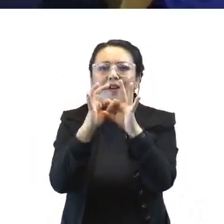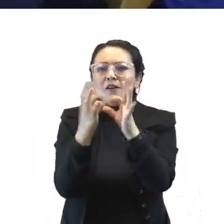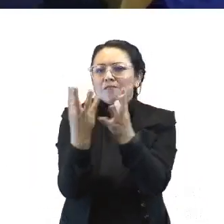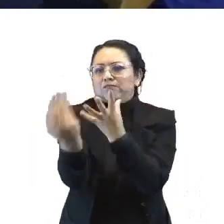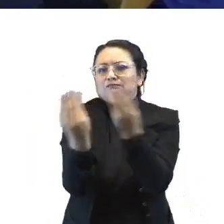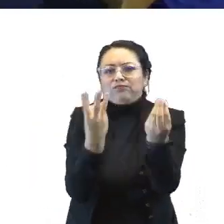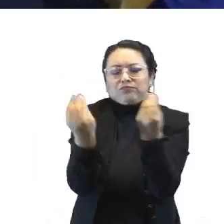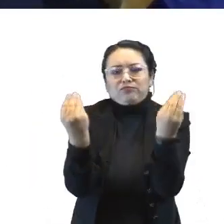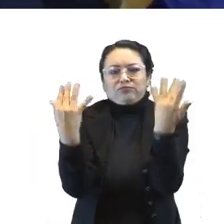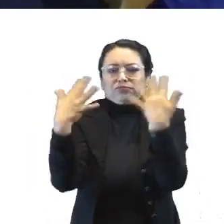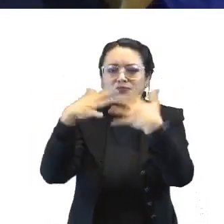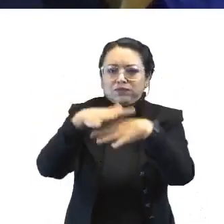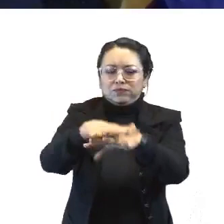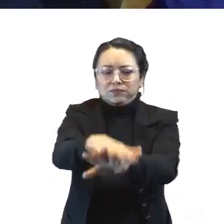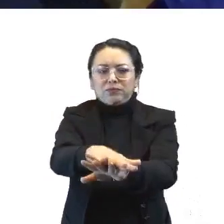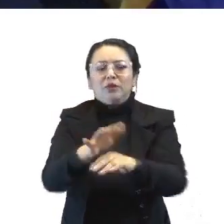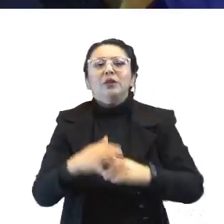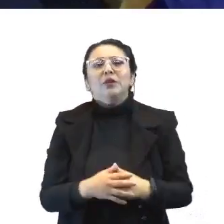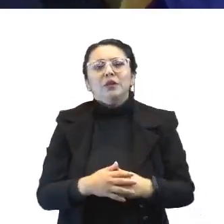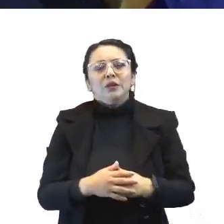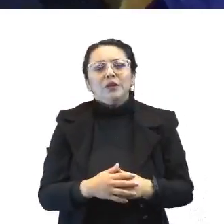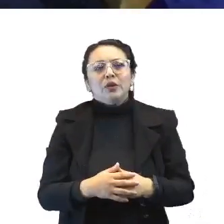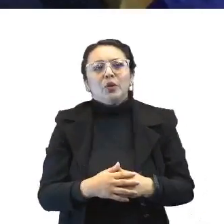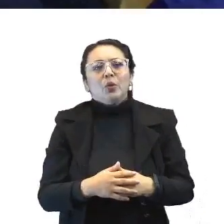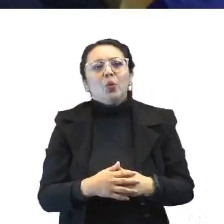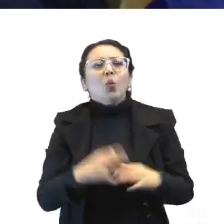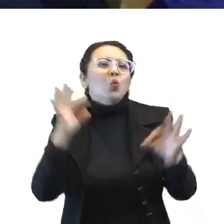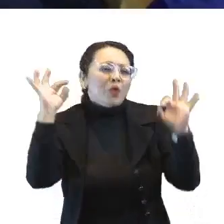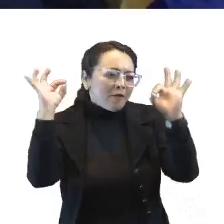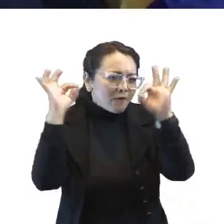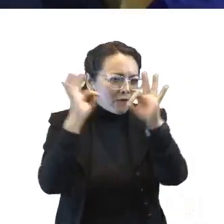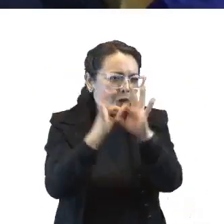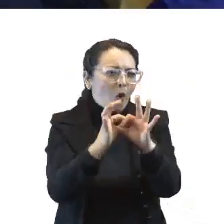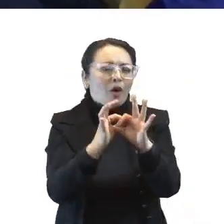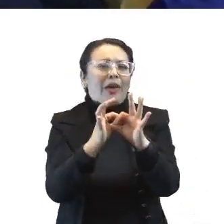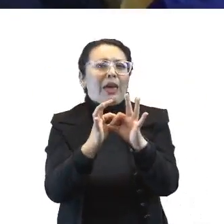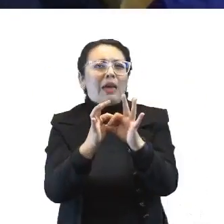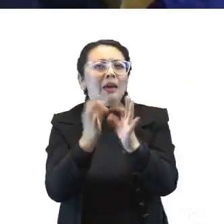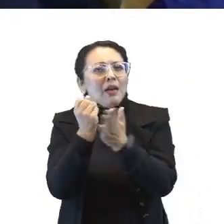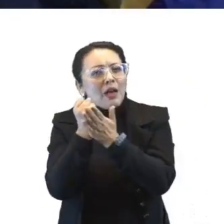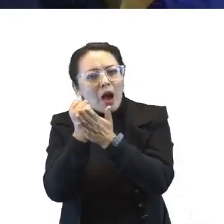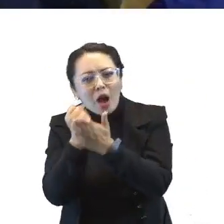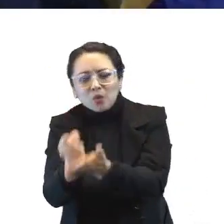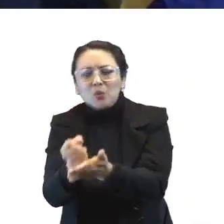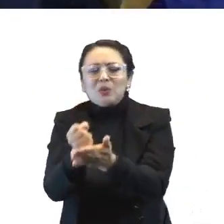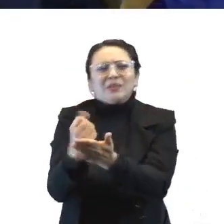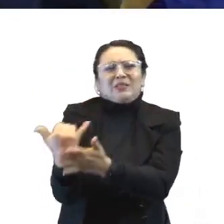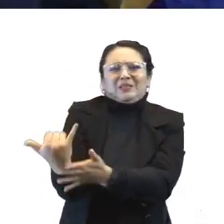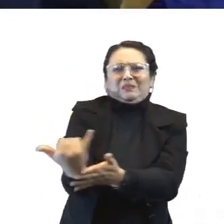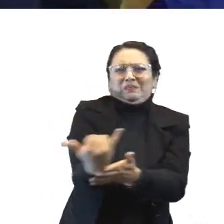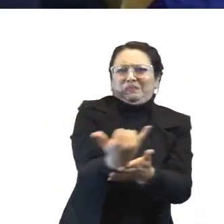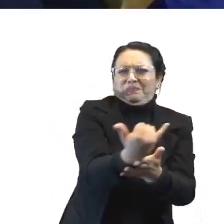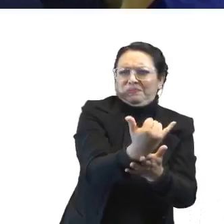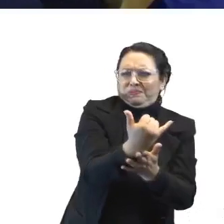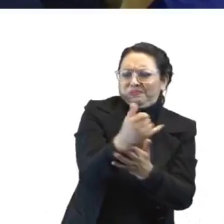interseccional, un enfoque que nos permita ver las violencias